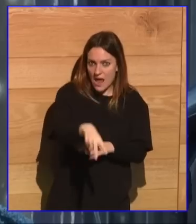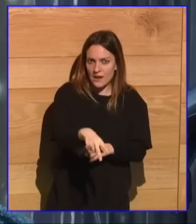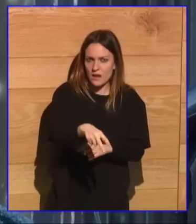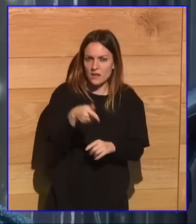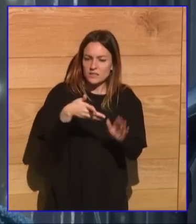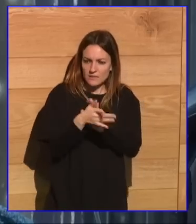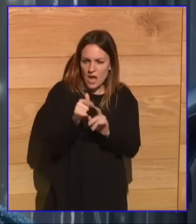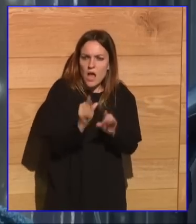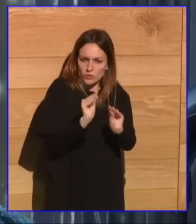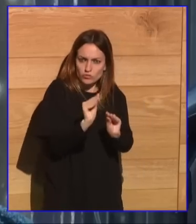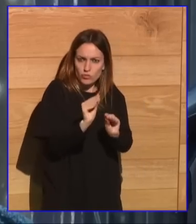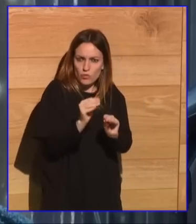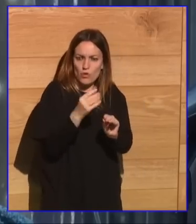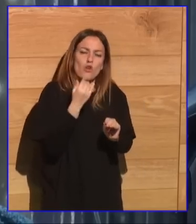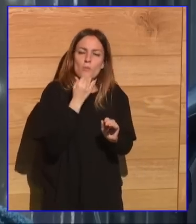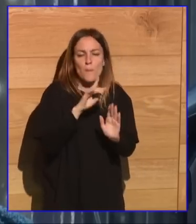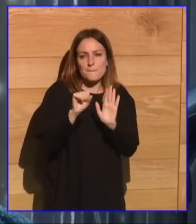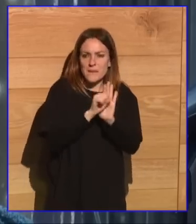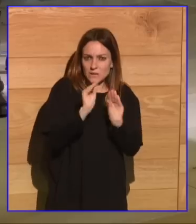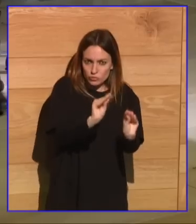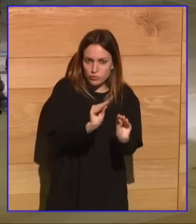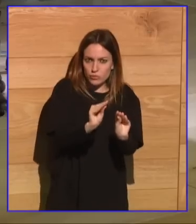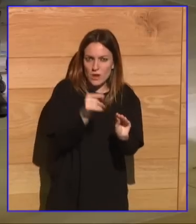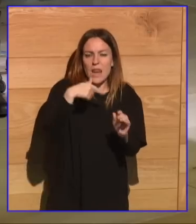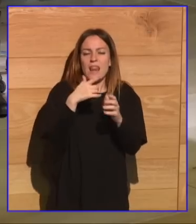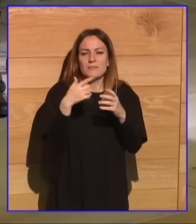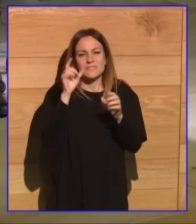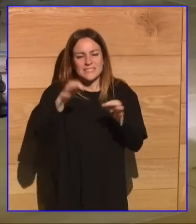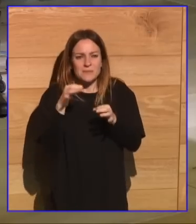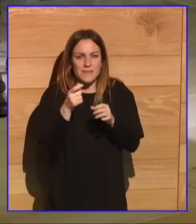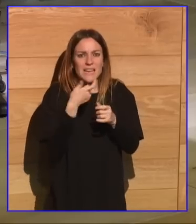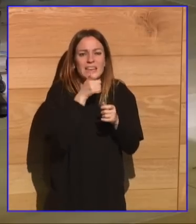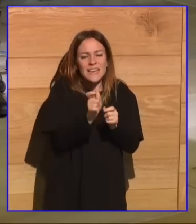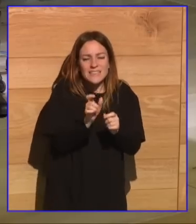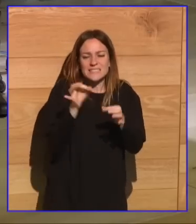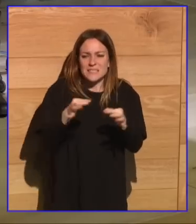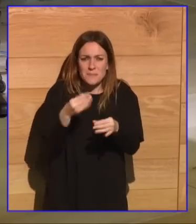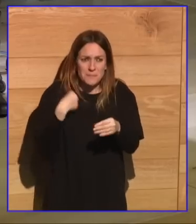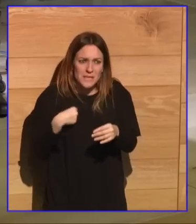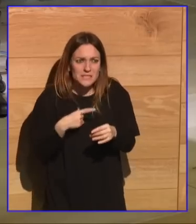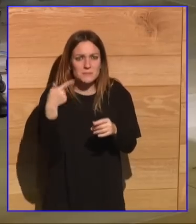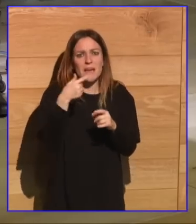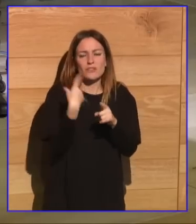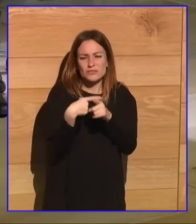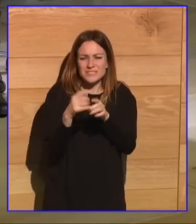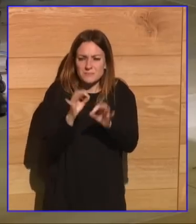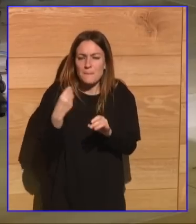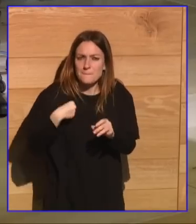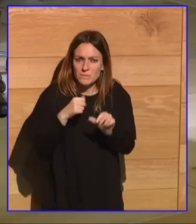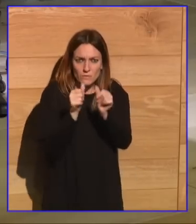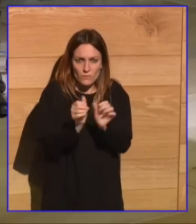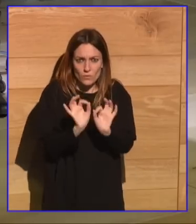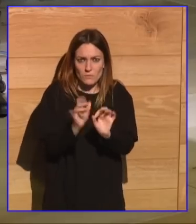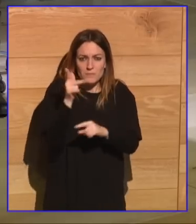dices, esto es de Alan Parker. O sea, solo las letras siempre utiliza las mismas, utiliza siempre una determinada manera de aproximación a las cosas. Ese primer